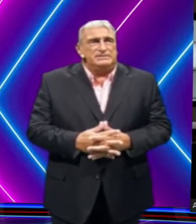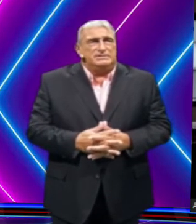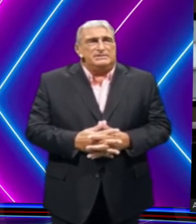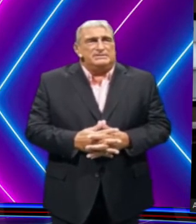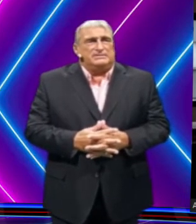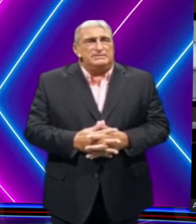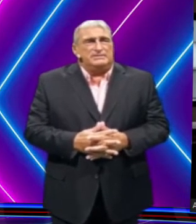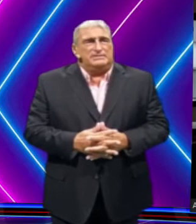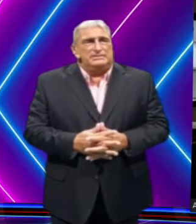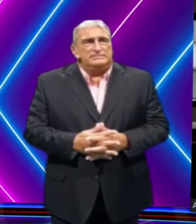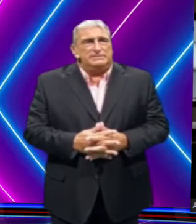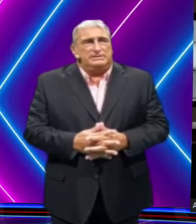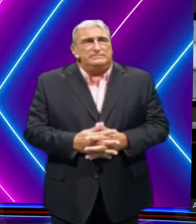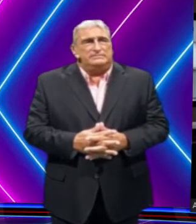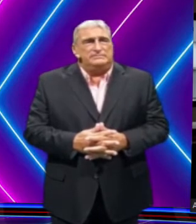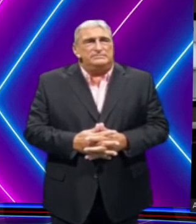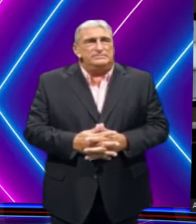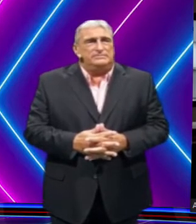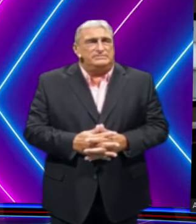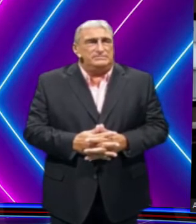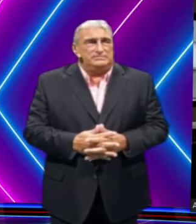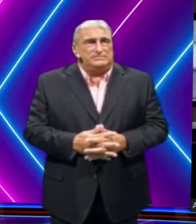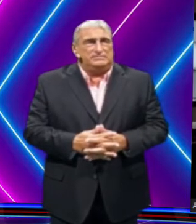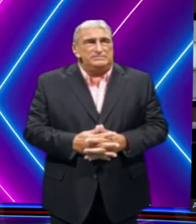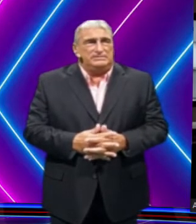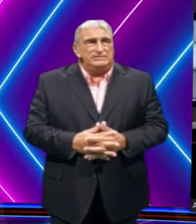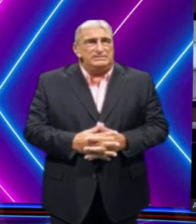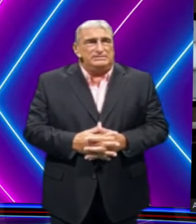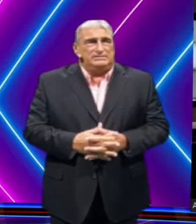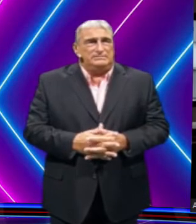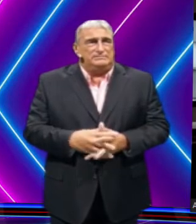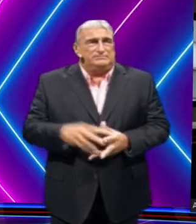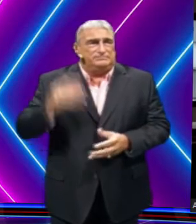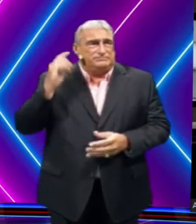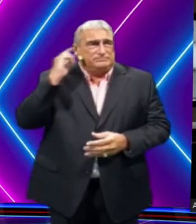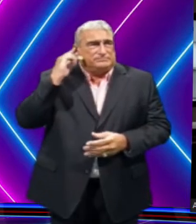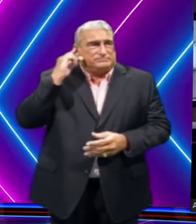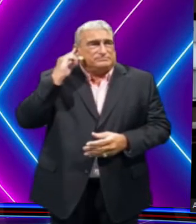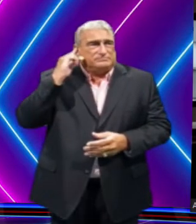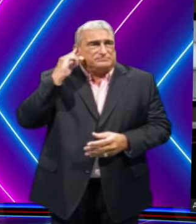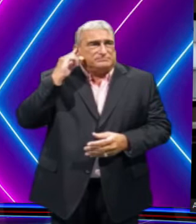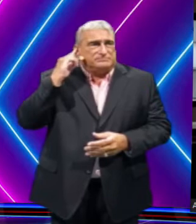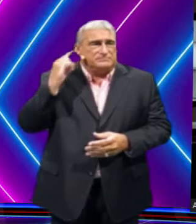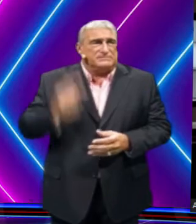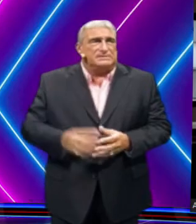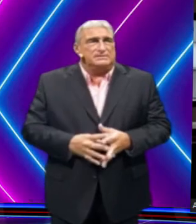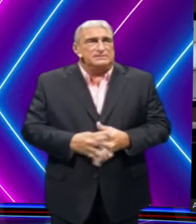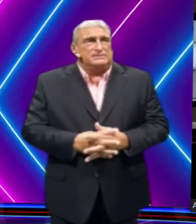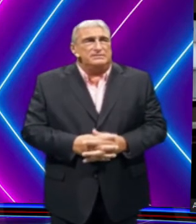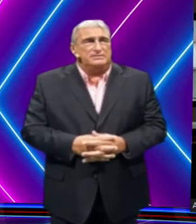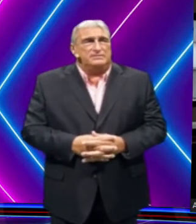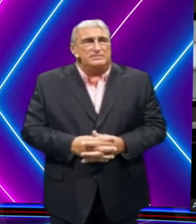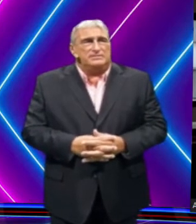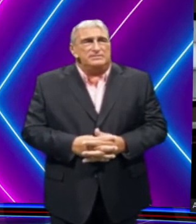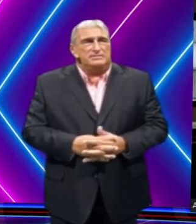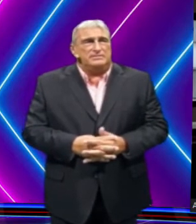usted me pregunta a mí, sí. Hay conversaciones muy avanzadas según lo que uno puede pescar con el Fondo Monetario Internacional y hay